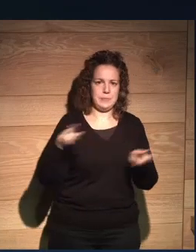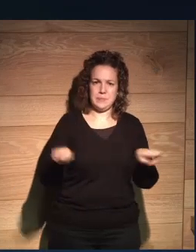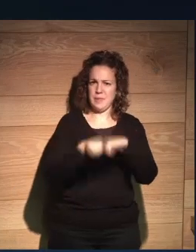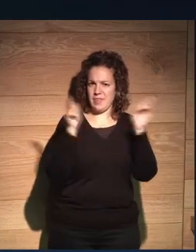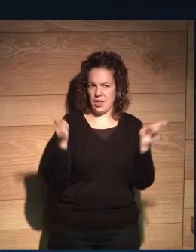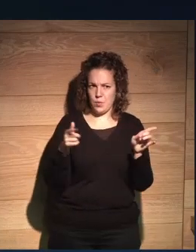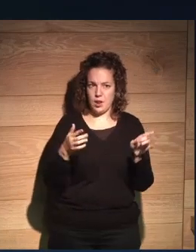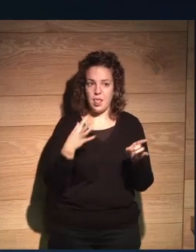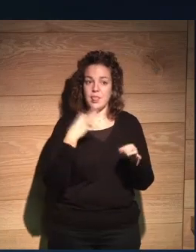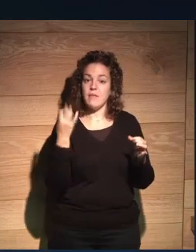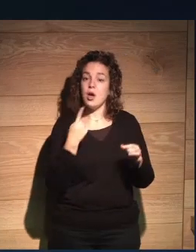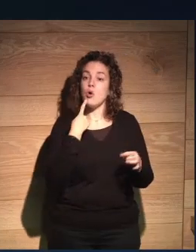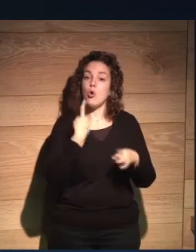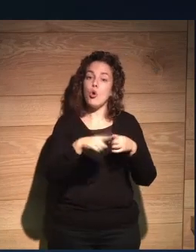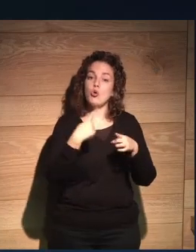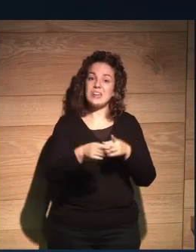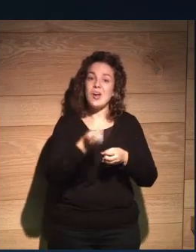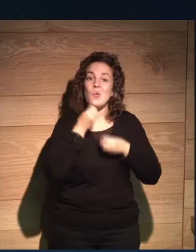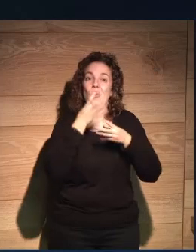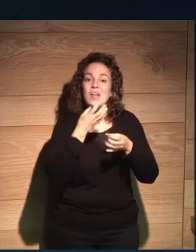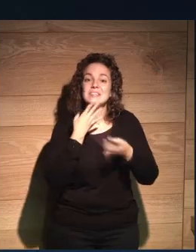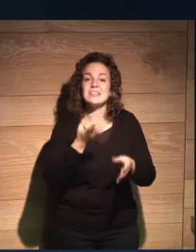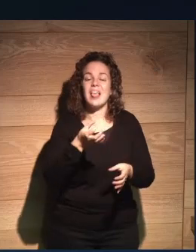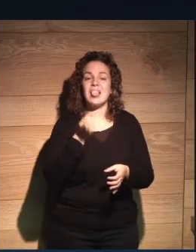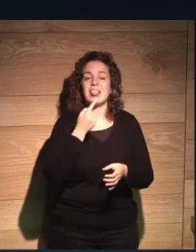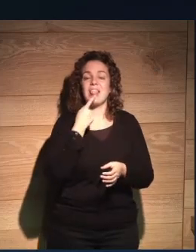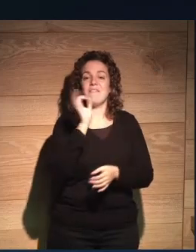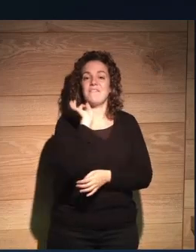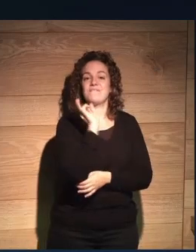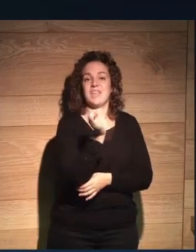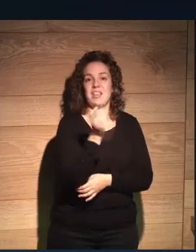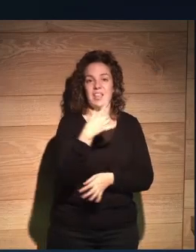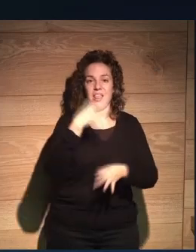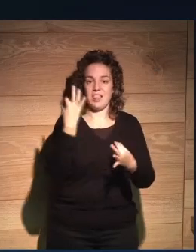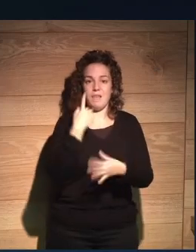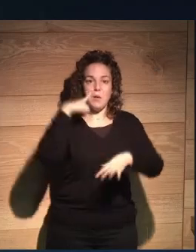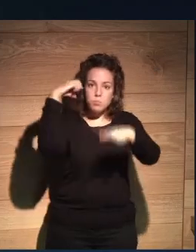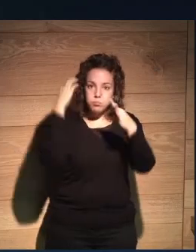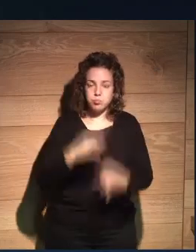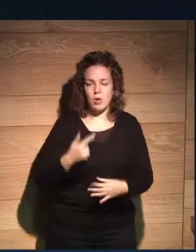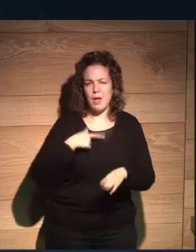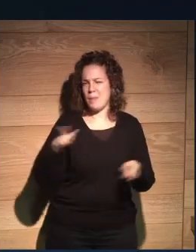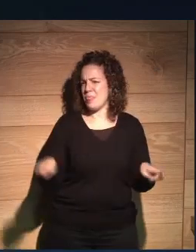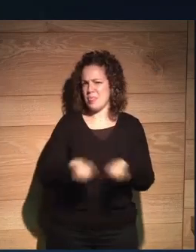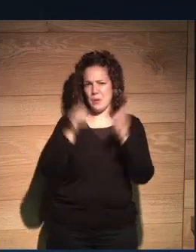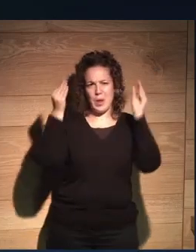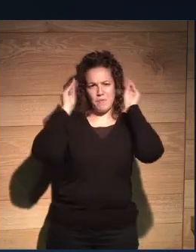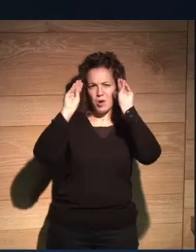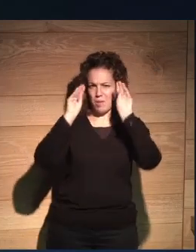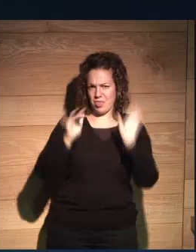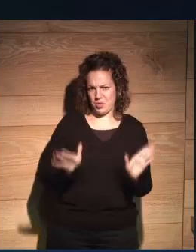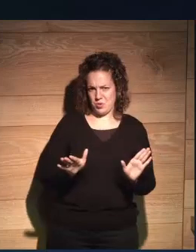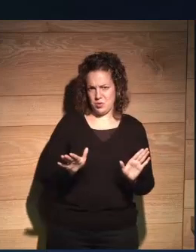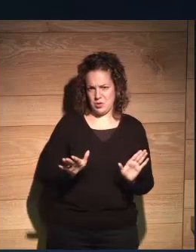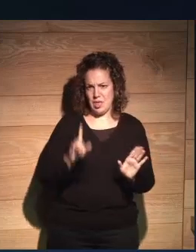Siempre y cuando lo que cuente sea verídico, riguroso, tal. A mí me da exactamente igual. Porque ya en